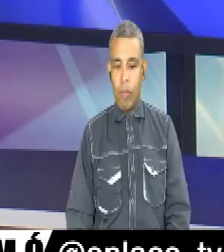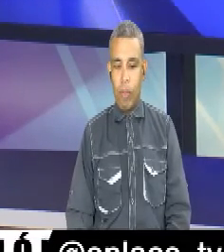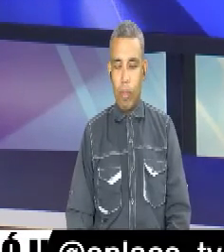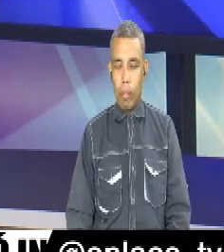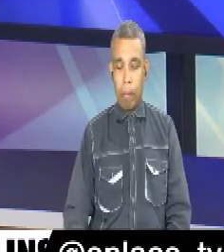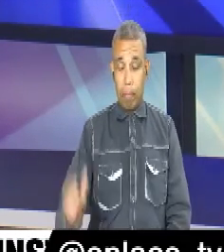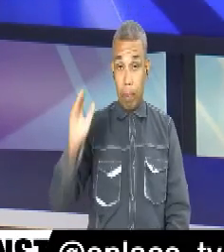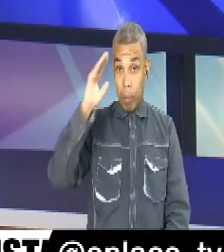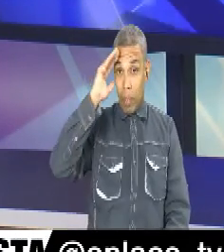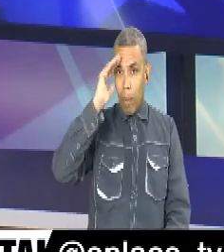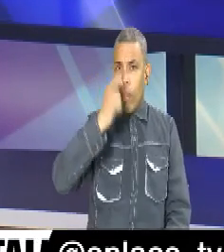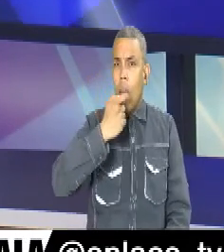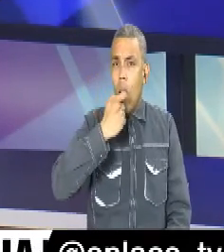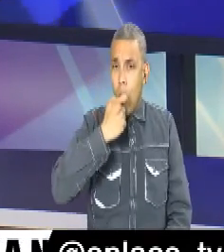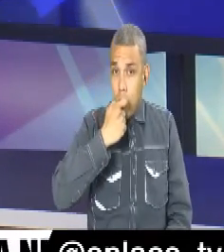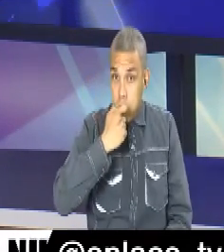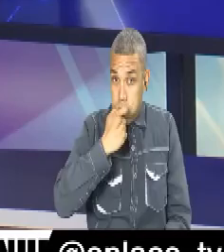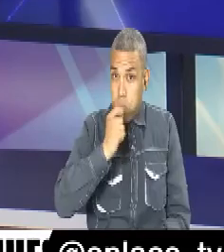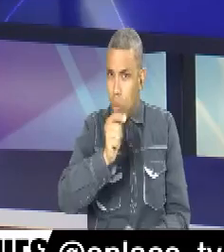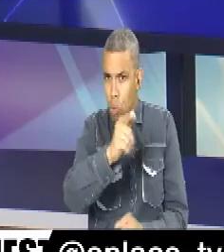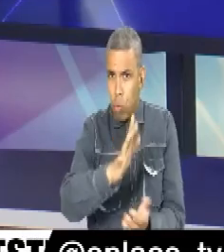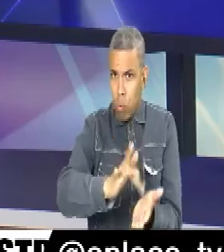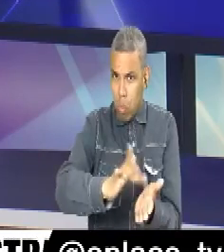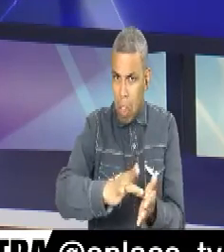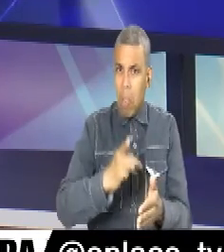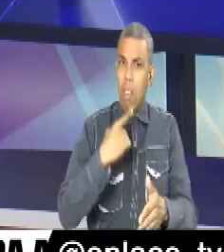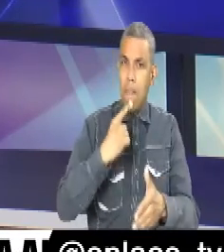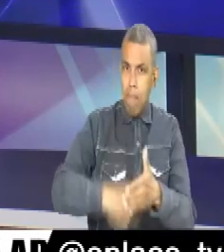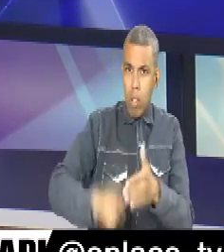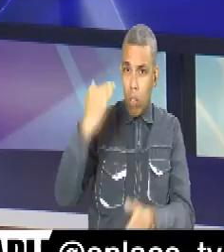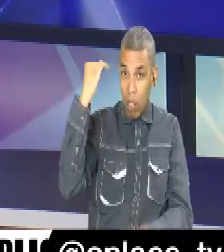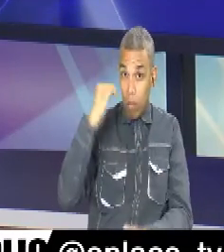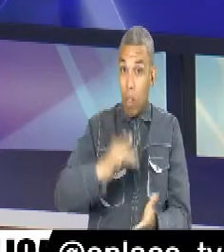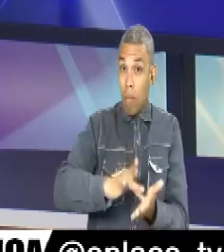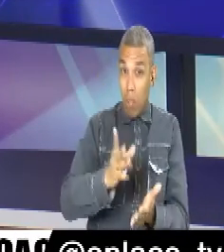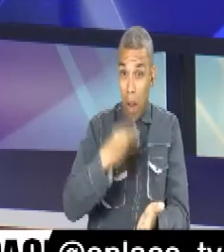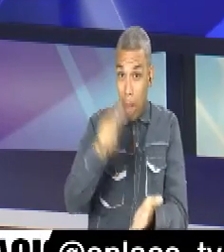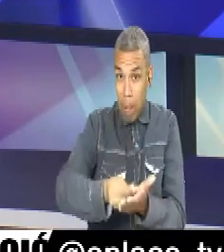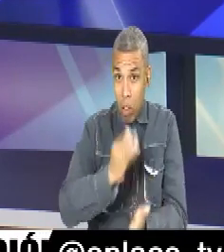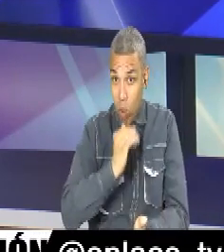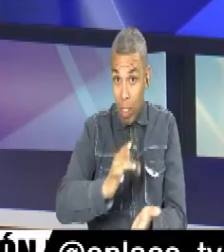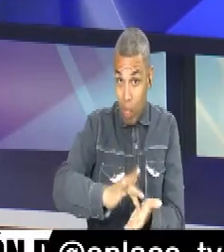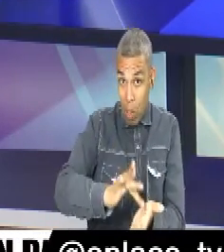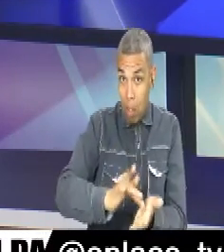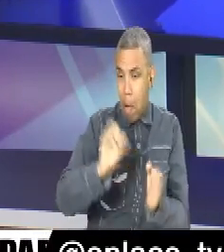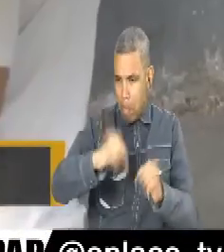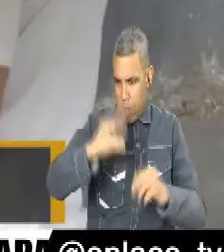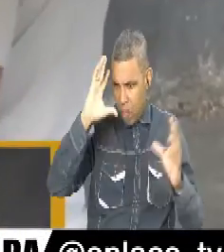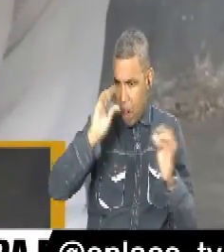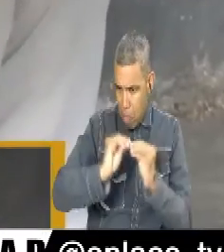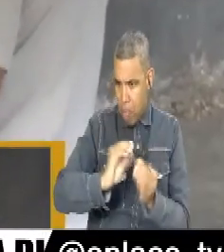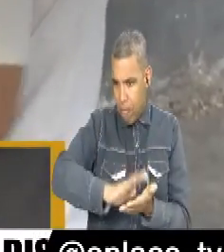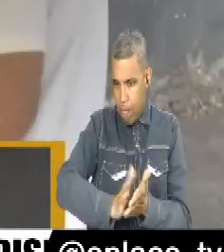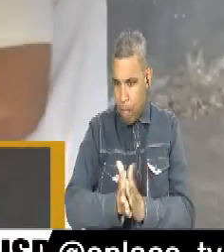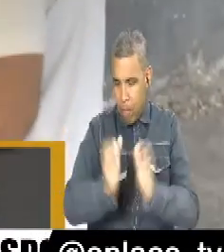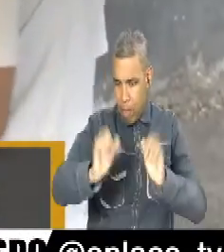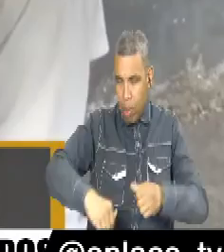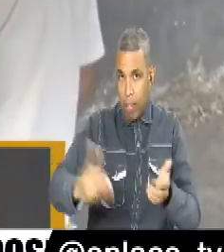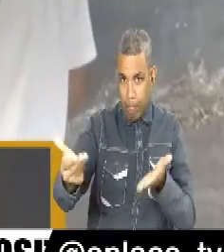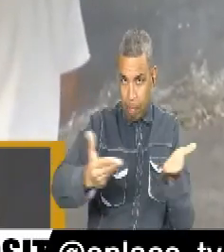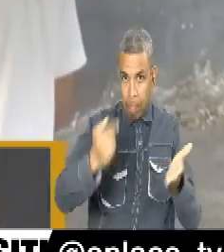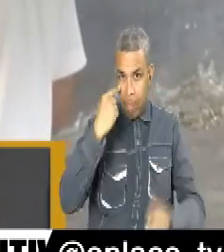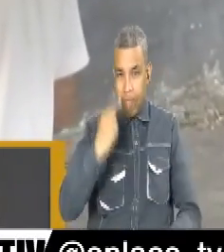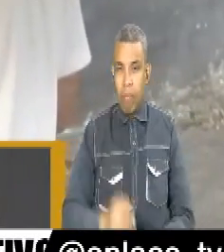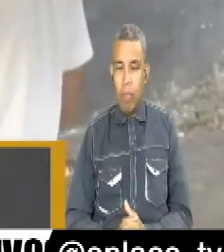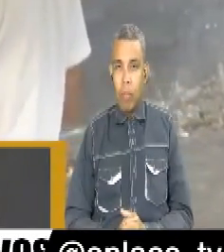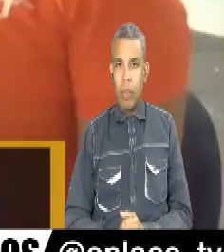Tránsito y Transporte para quienes tienen comparendos pendientes en esta entidad. Ponga mucha atención. La Inspección de Tránsito y Transporte de Barranca